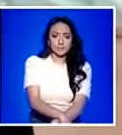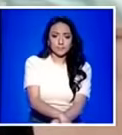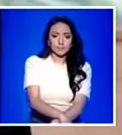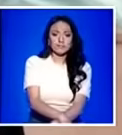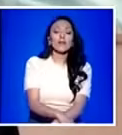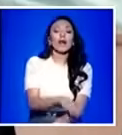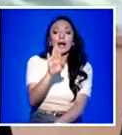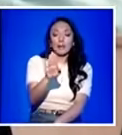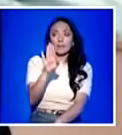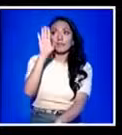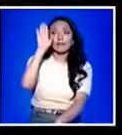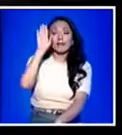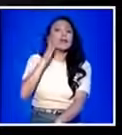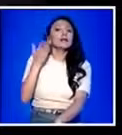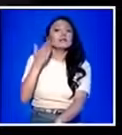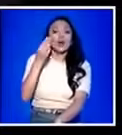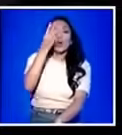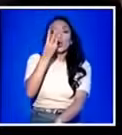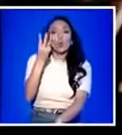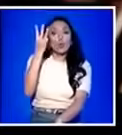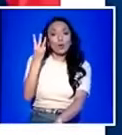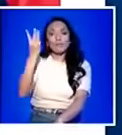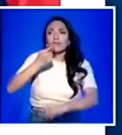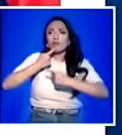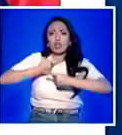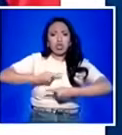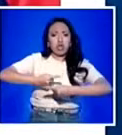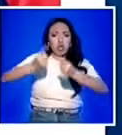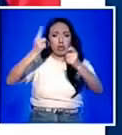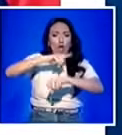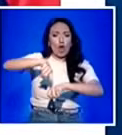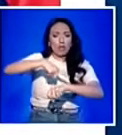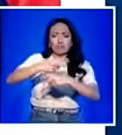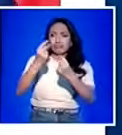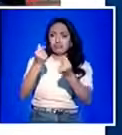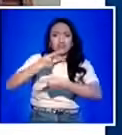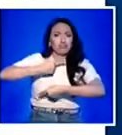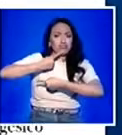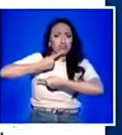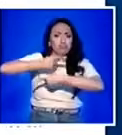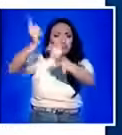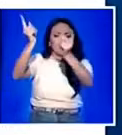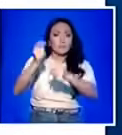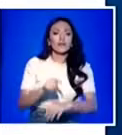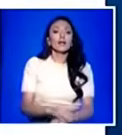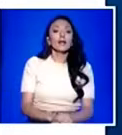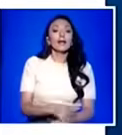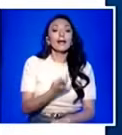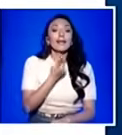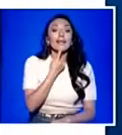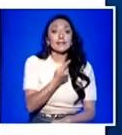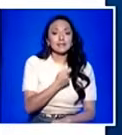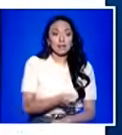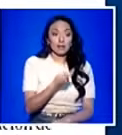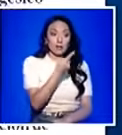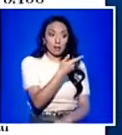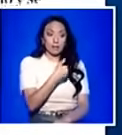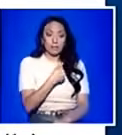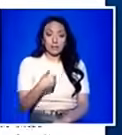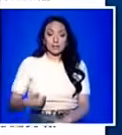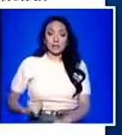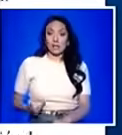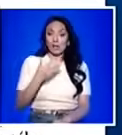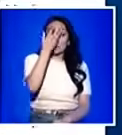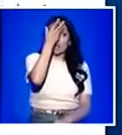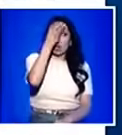La publicación se viralizó en redes en cuestión de horas. El medio digital español El Debate aseguraba que el presidente Daniel Noboa